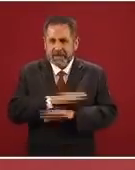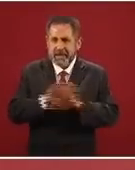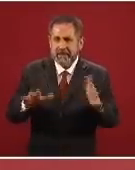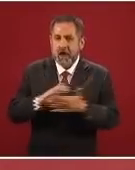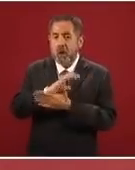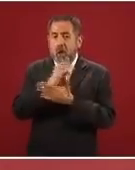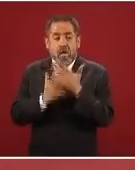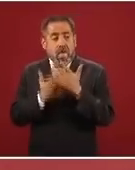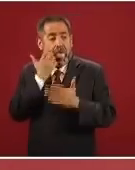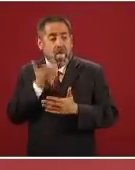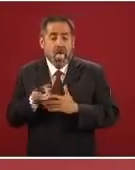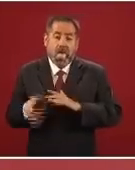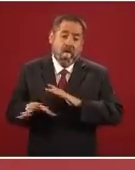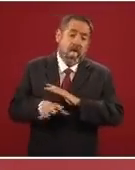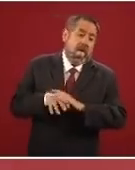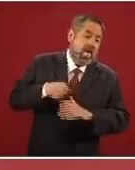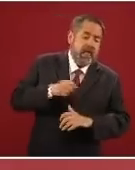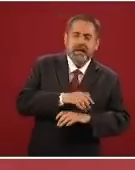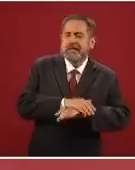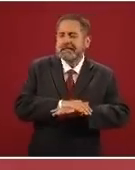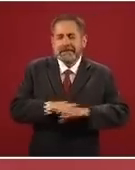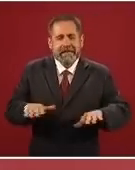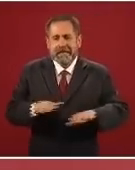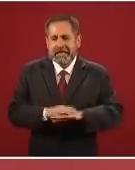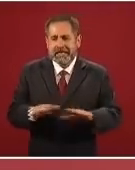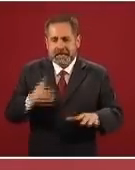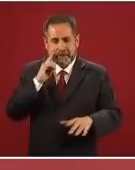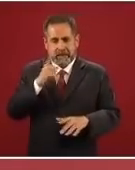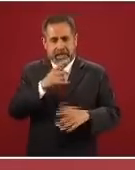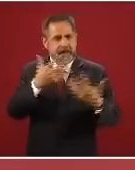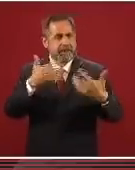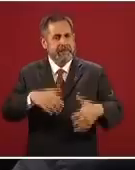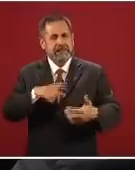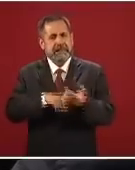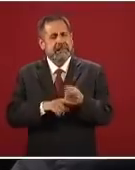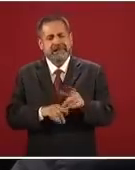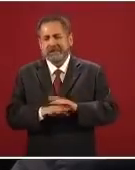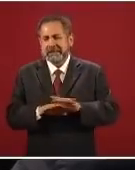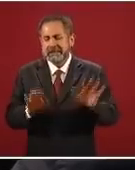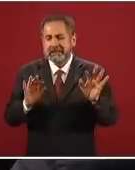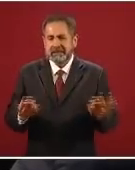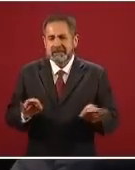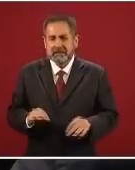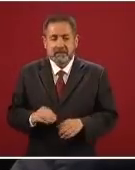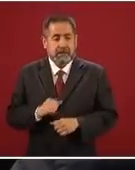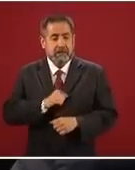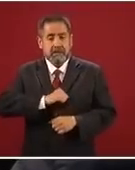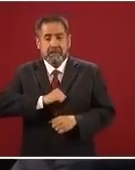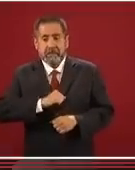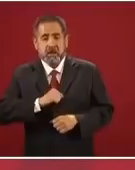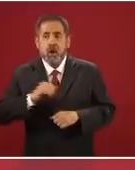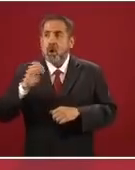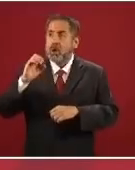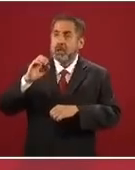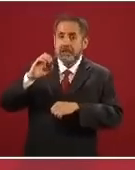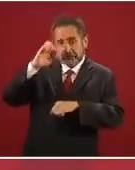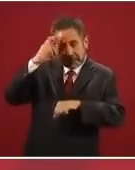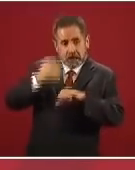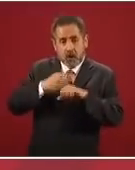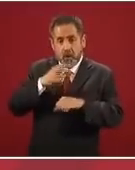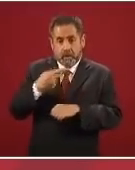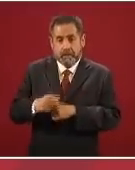contratos jugosos para empresas muy influyentes, nacionales y